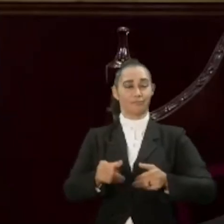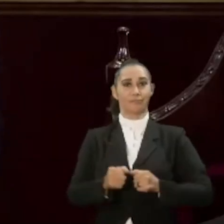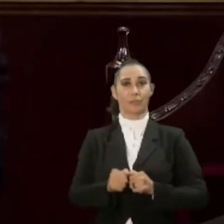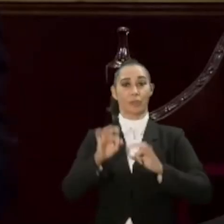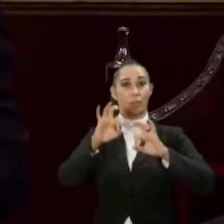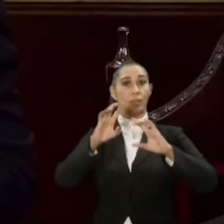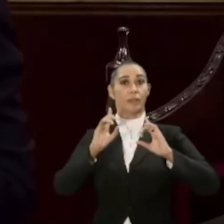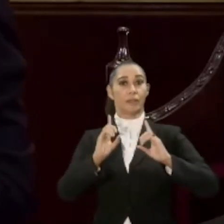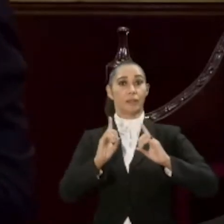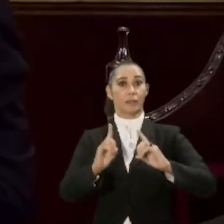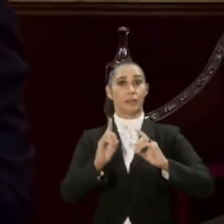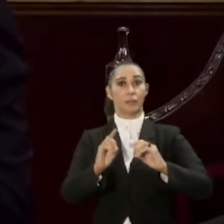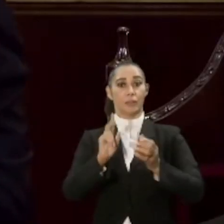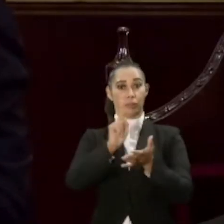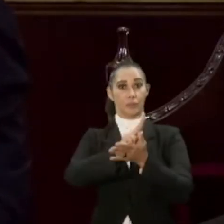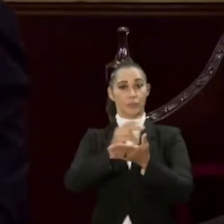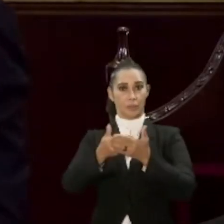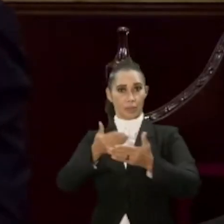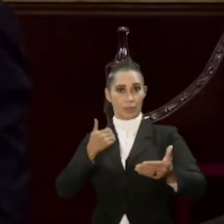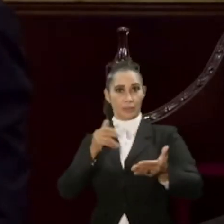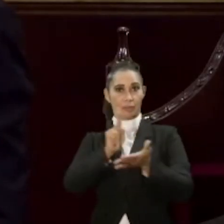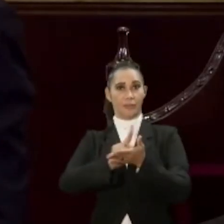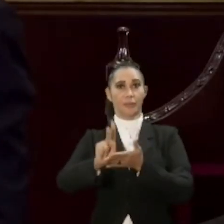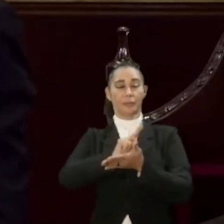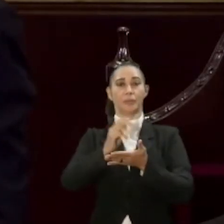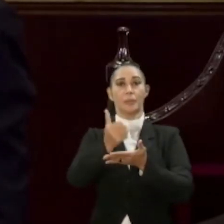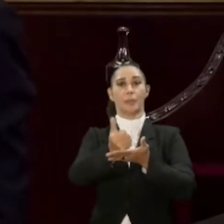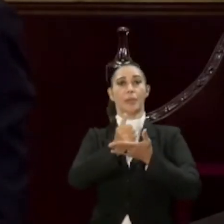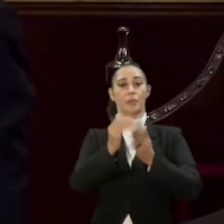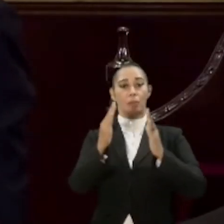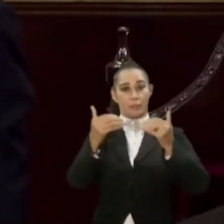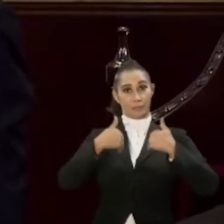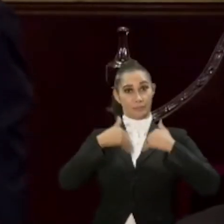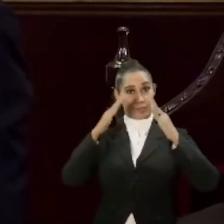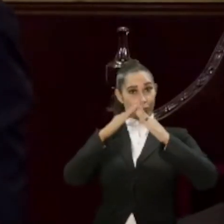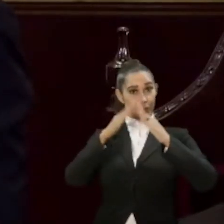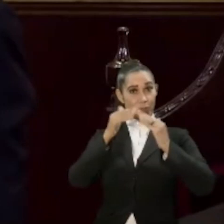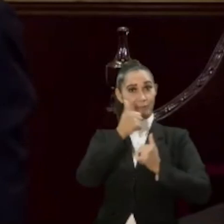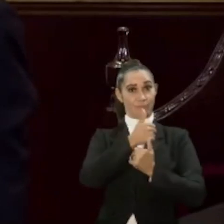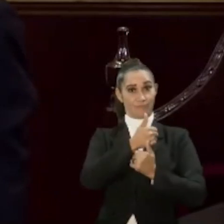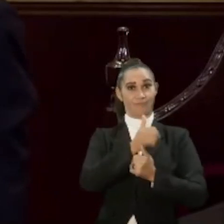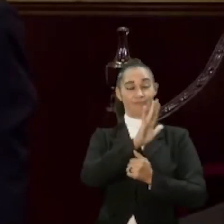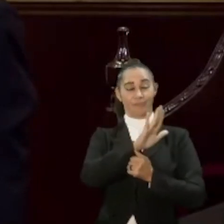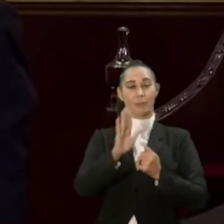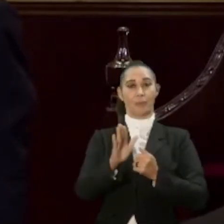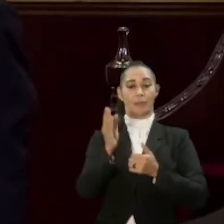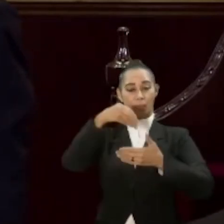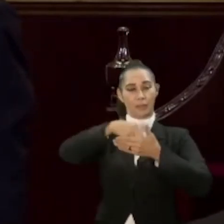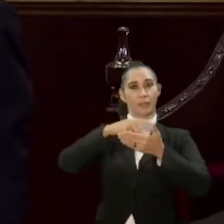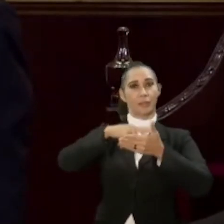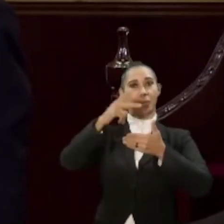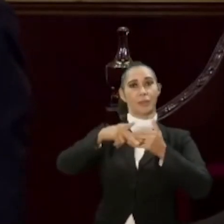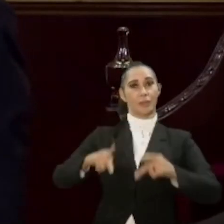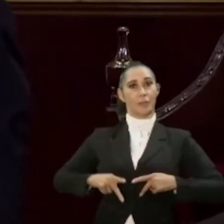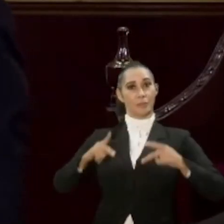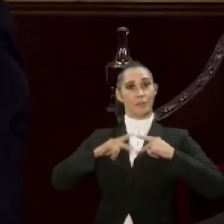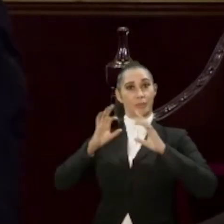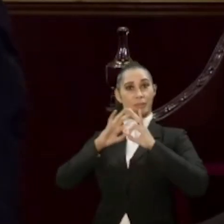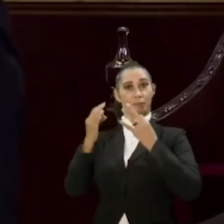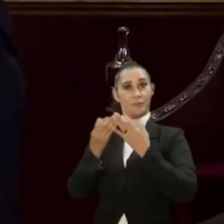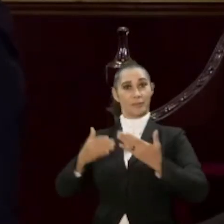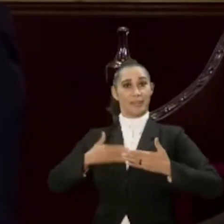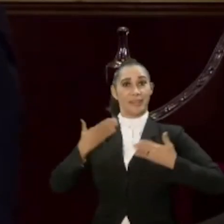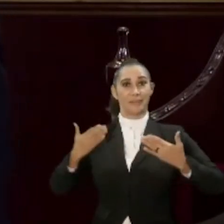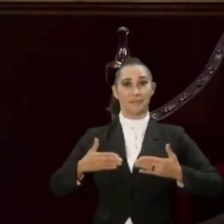de la educación preuniversitaria para ayudarle a la adquisición de una vivienda propia dentro del programa Vivienda Familias